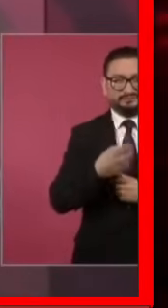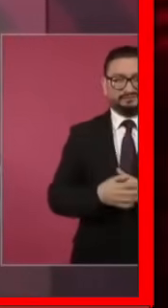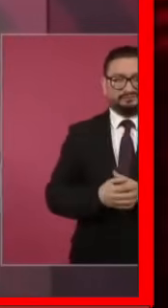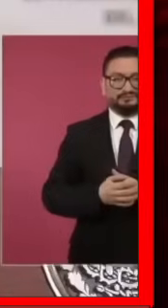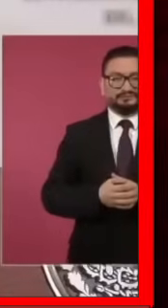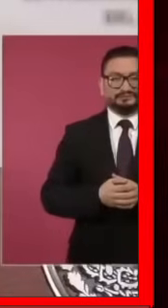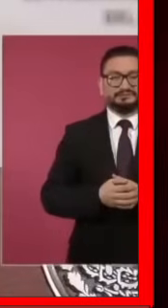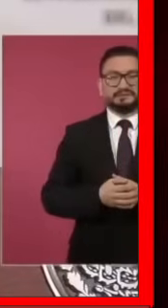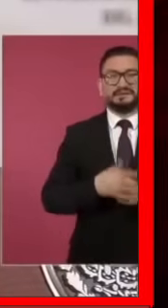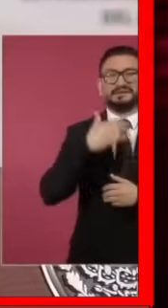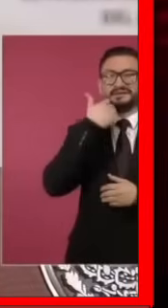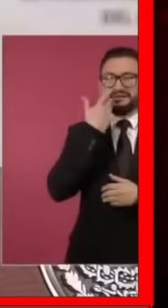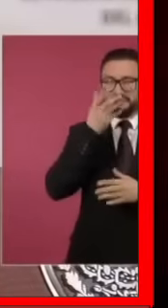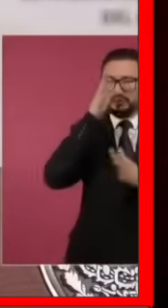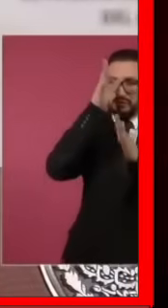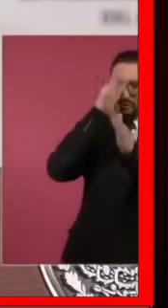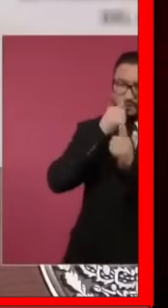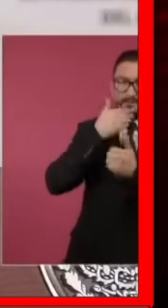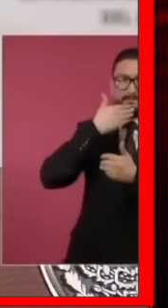buena,